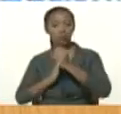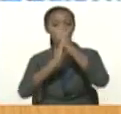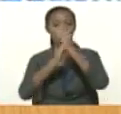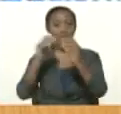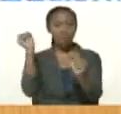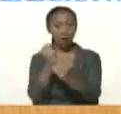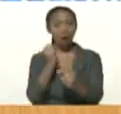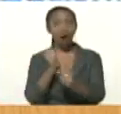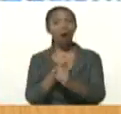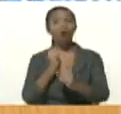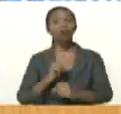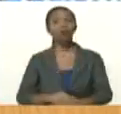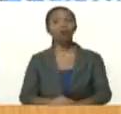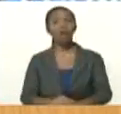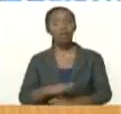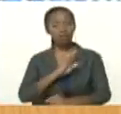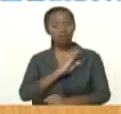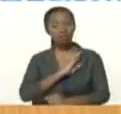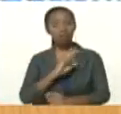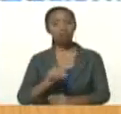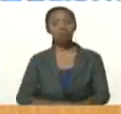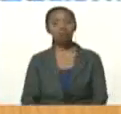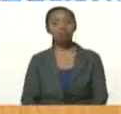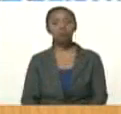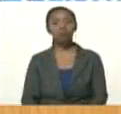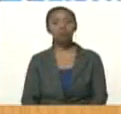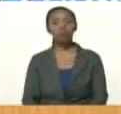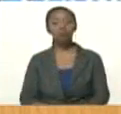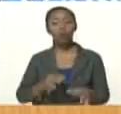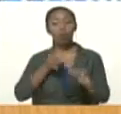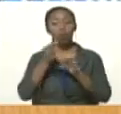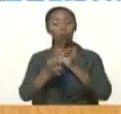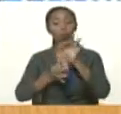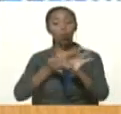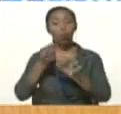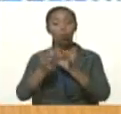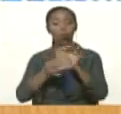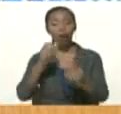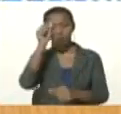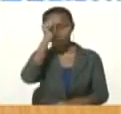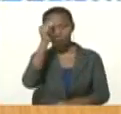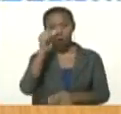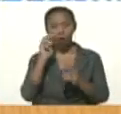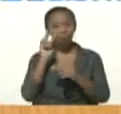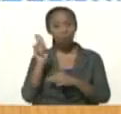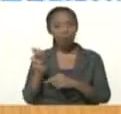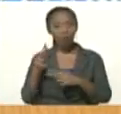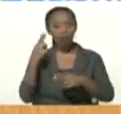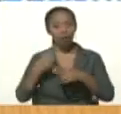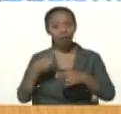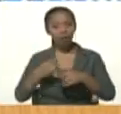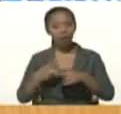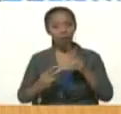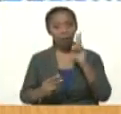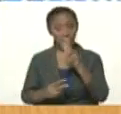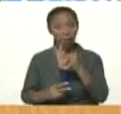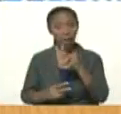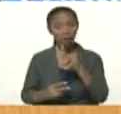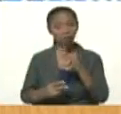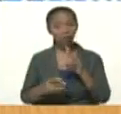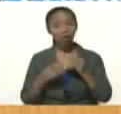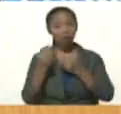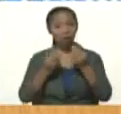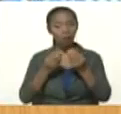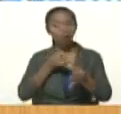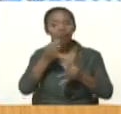trabajo que tenemos. Lo estuve explicando en La Habana el domingo. Ustedes vieron el discurso del domingo que yo hice en La Habana.